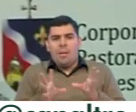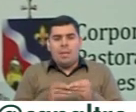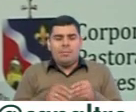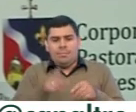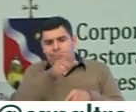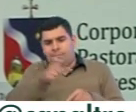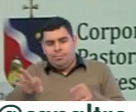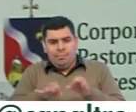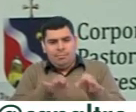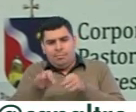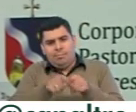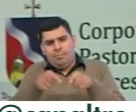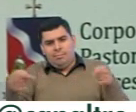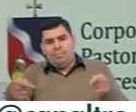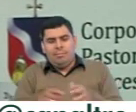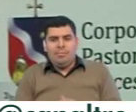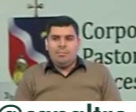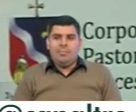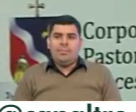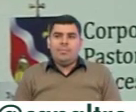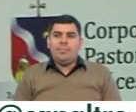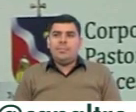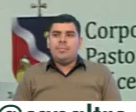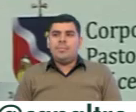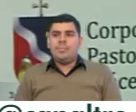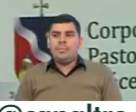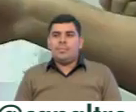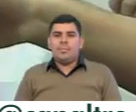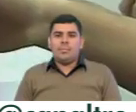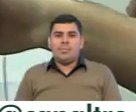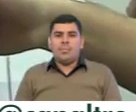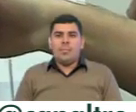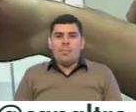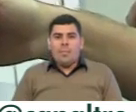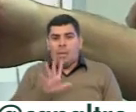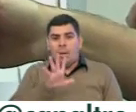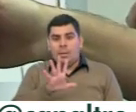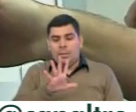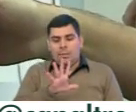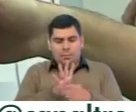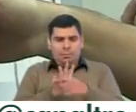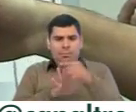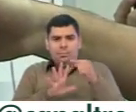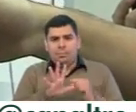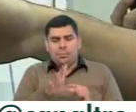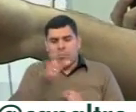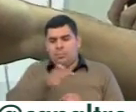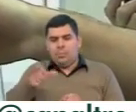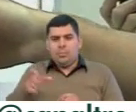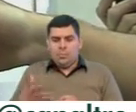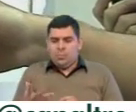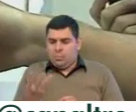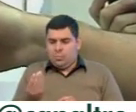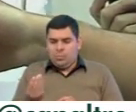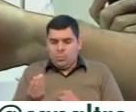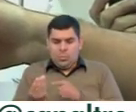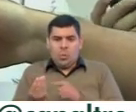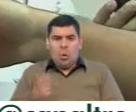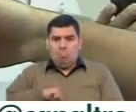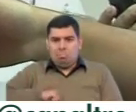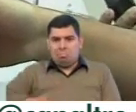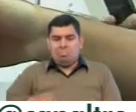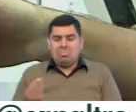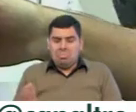población de este sector del país. 5 de los negociadores plenipotenciarios, iniciando por el alto consejero, el